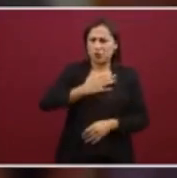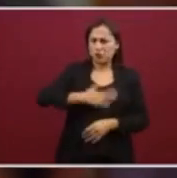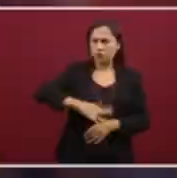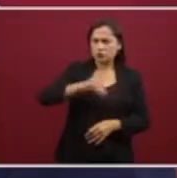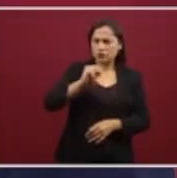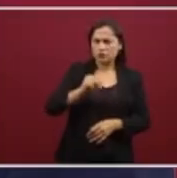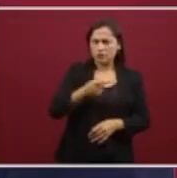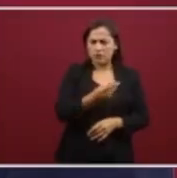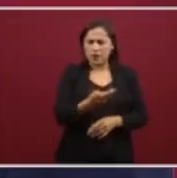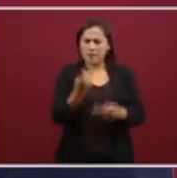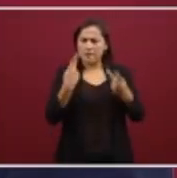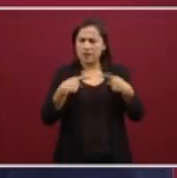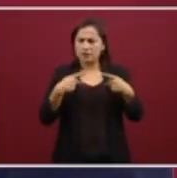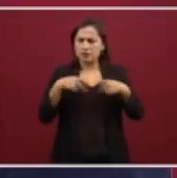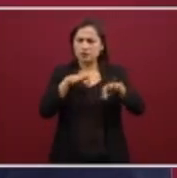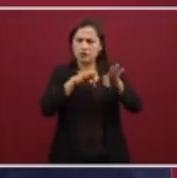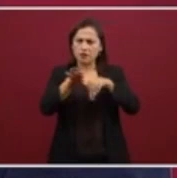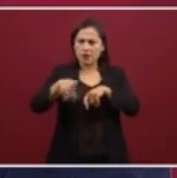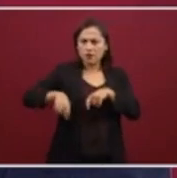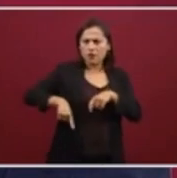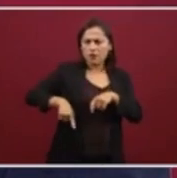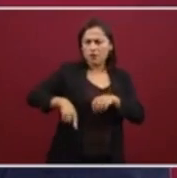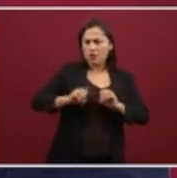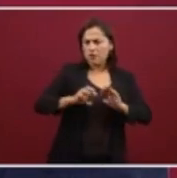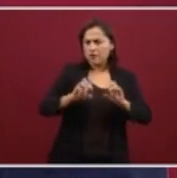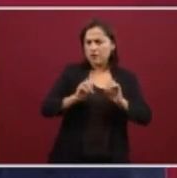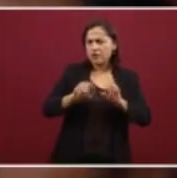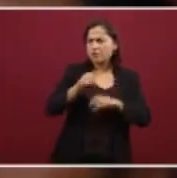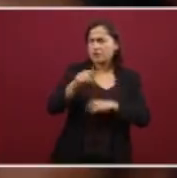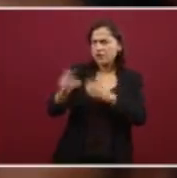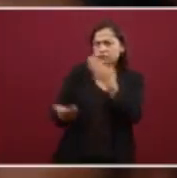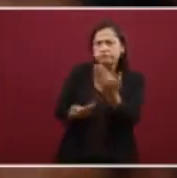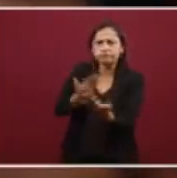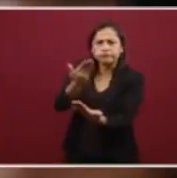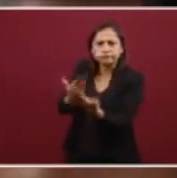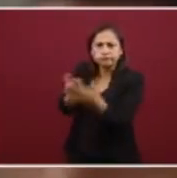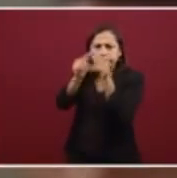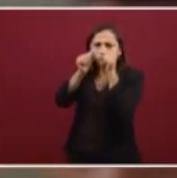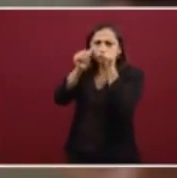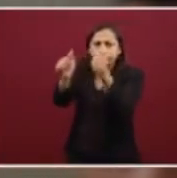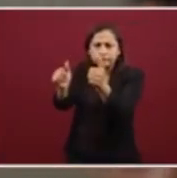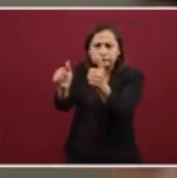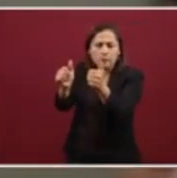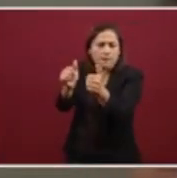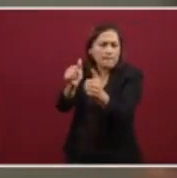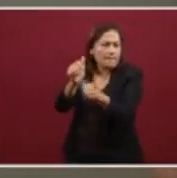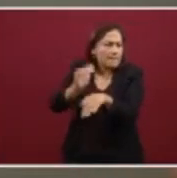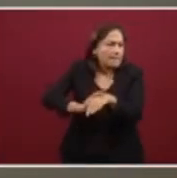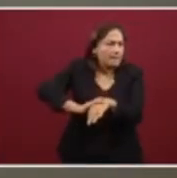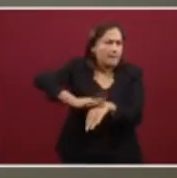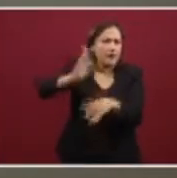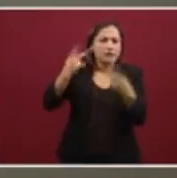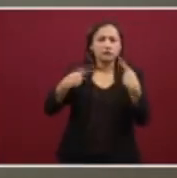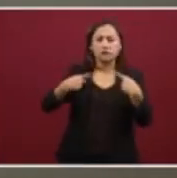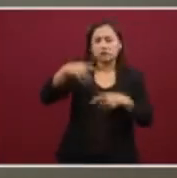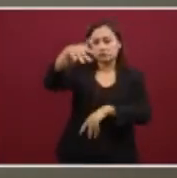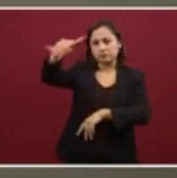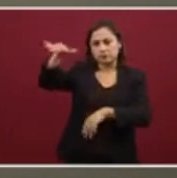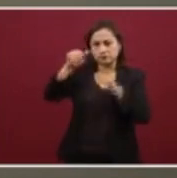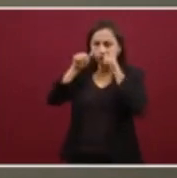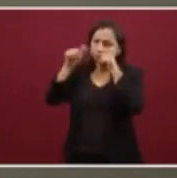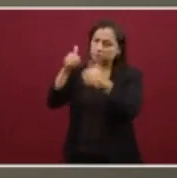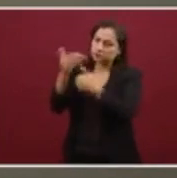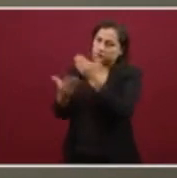servir. Y para servir en especial a las personas de la tercera edad, facilitando toda esta serie